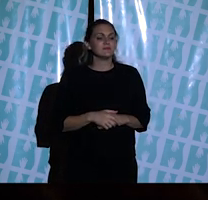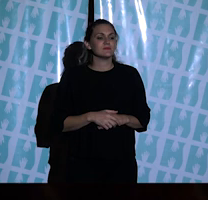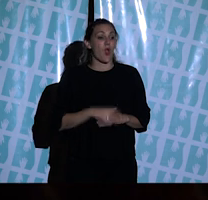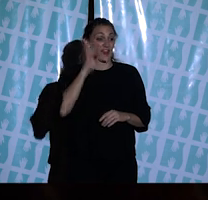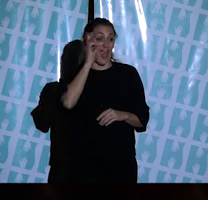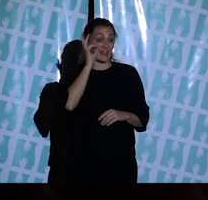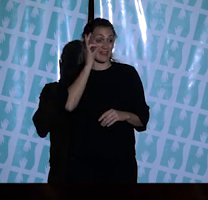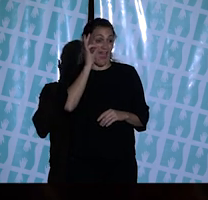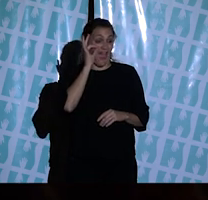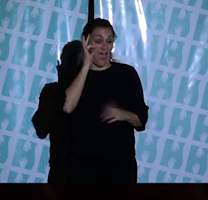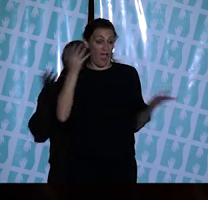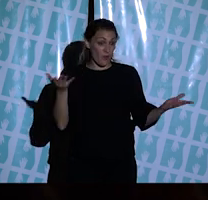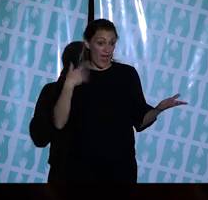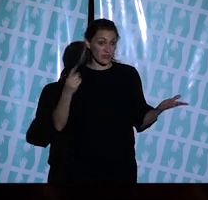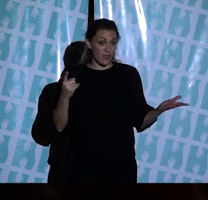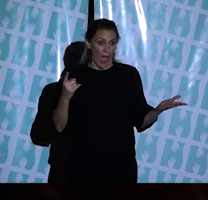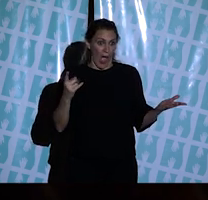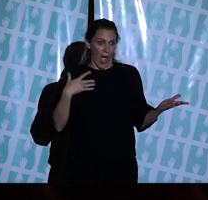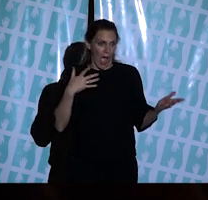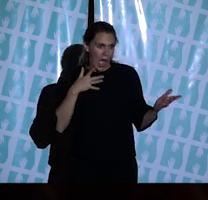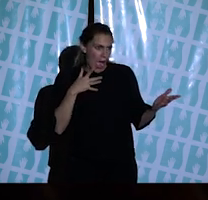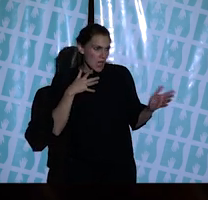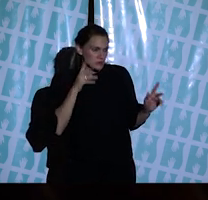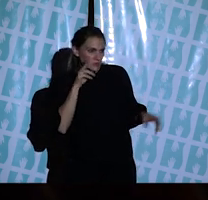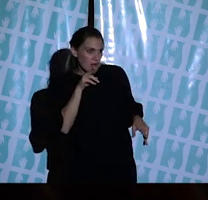Una rata, cuando se ve amenazada, puede